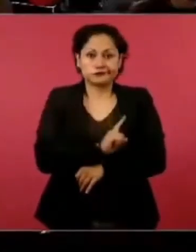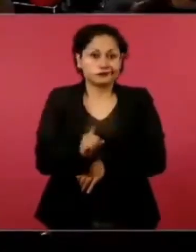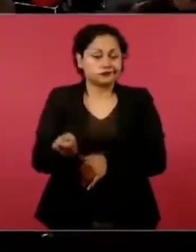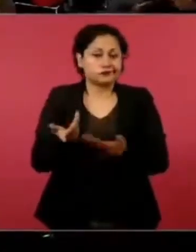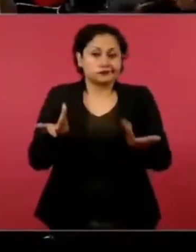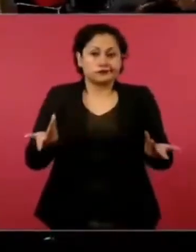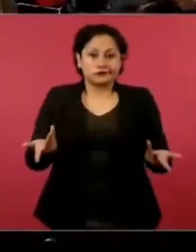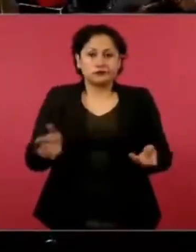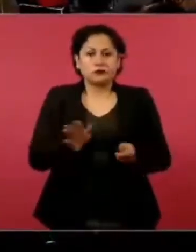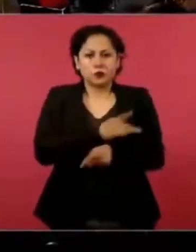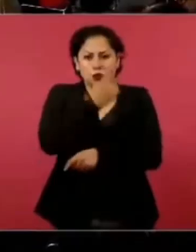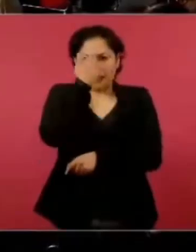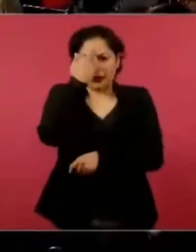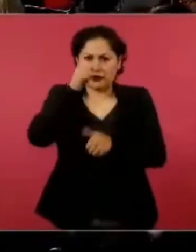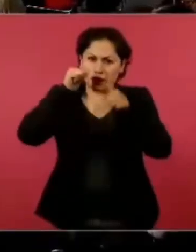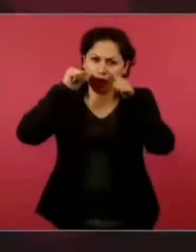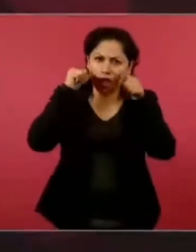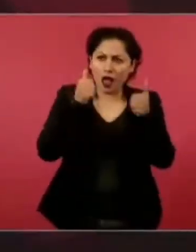México no hay dos,